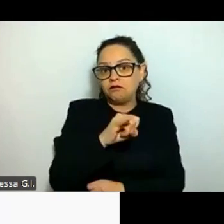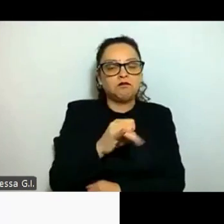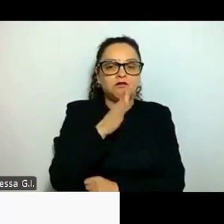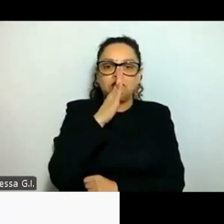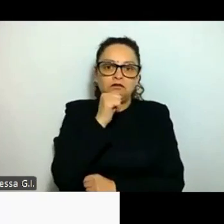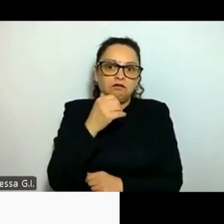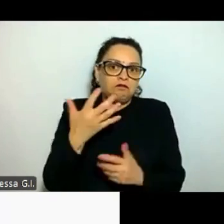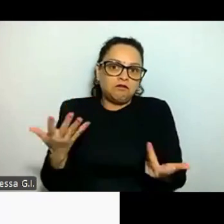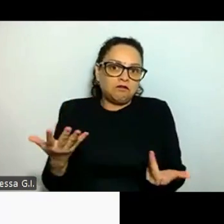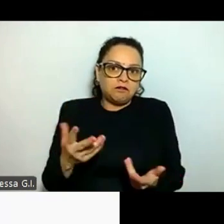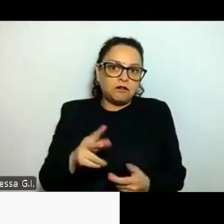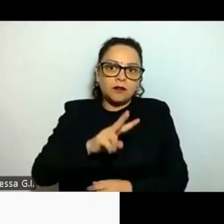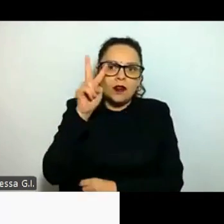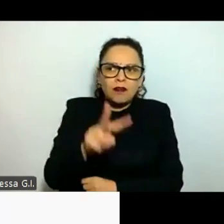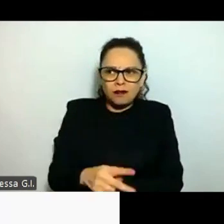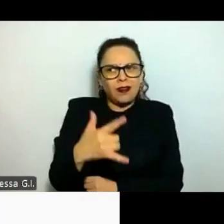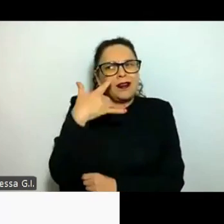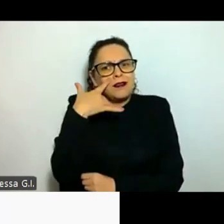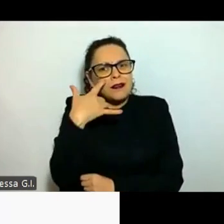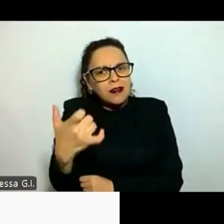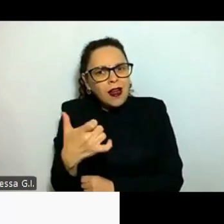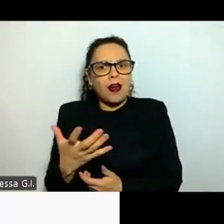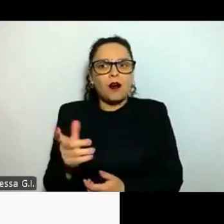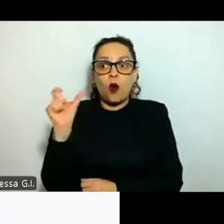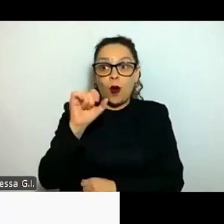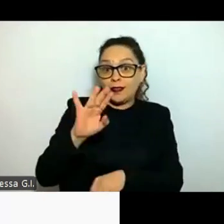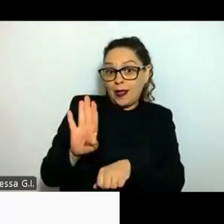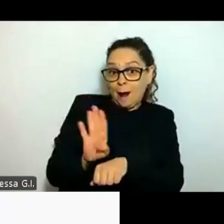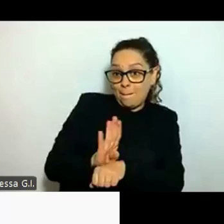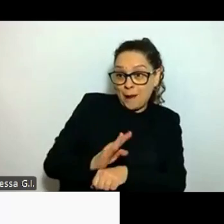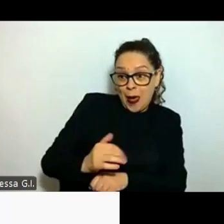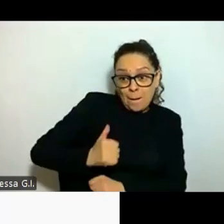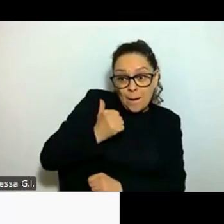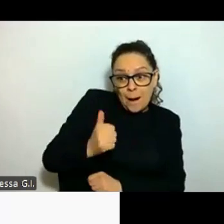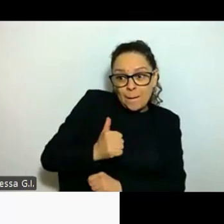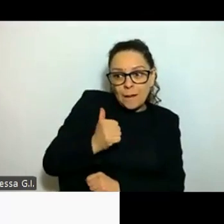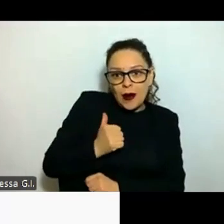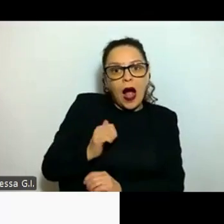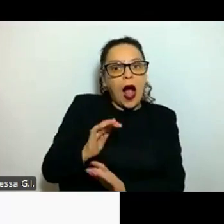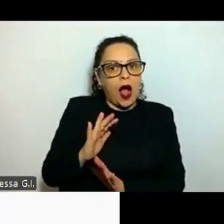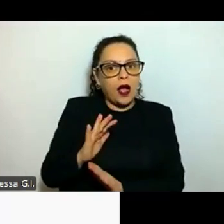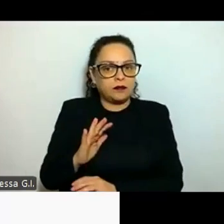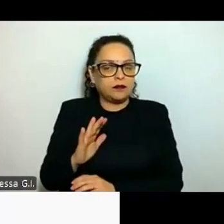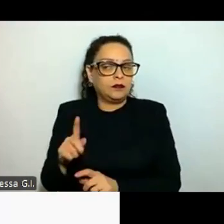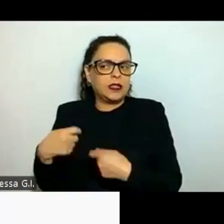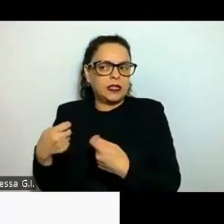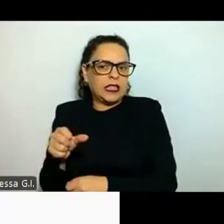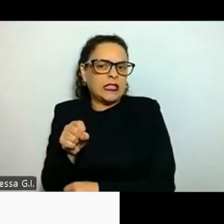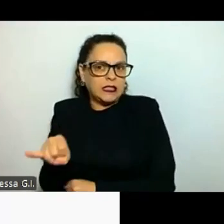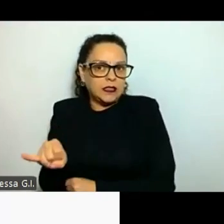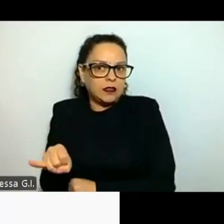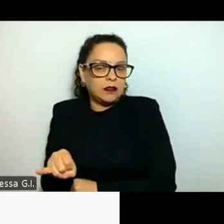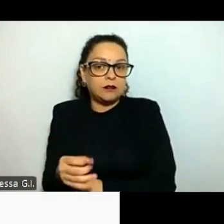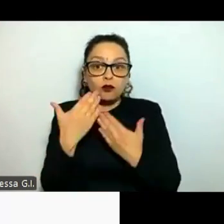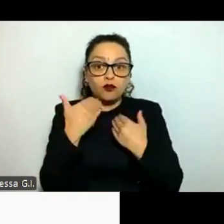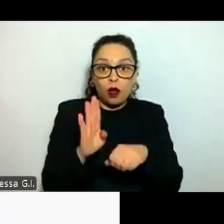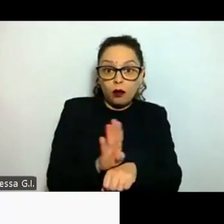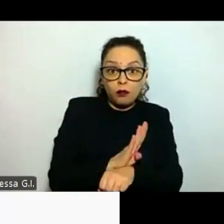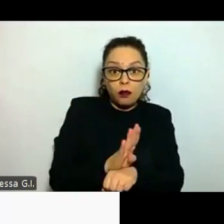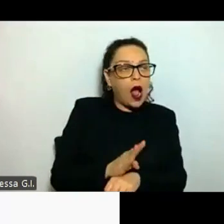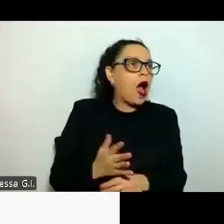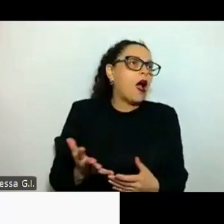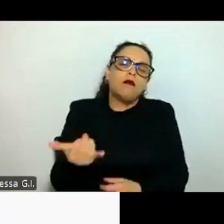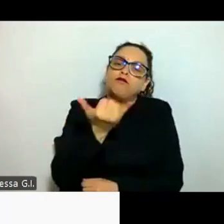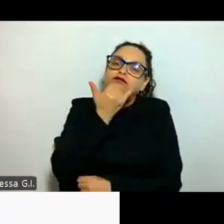veces cuando nos conviene sí y cuando no nos conviene no. ¿no? Y entramos en un juego de